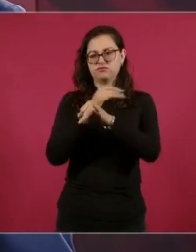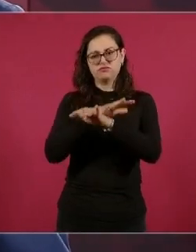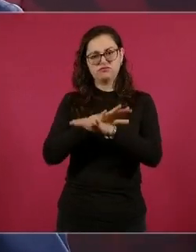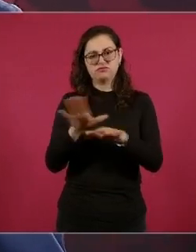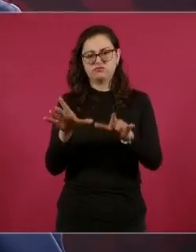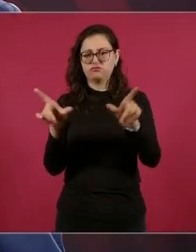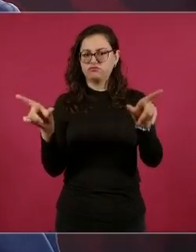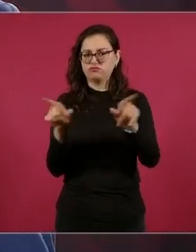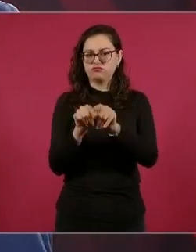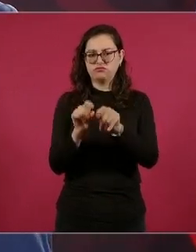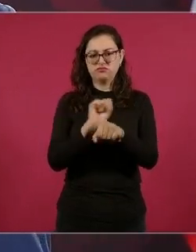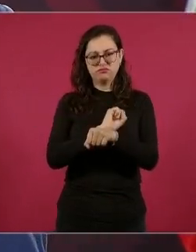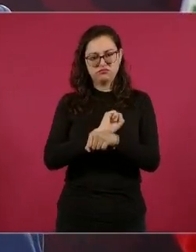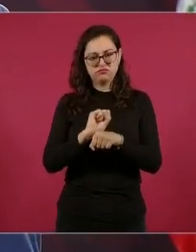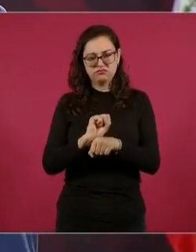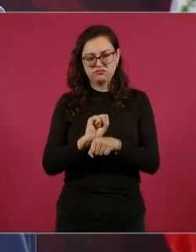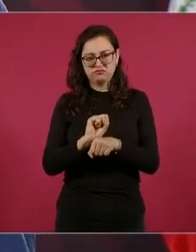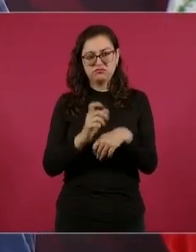muy